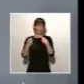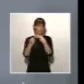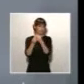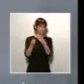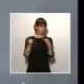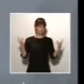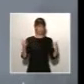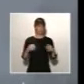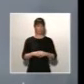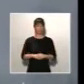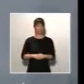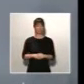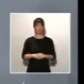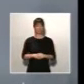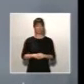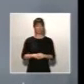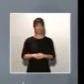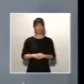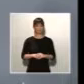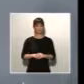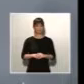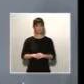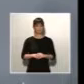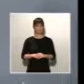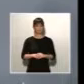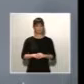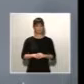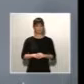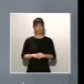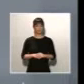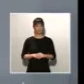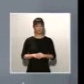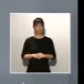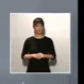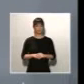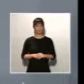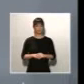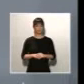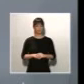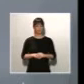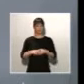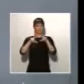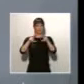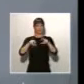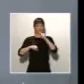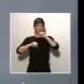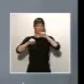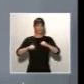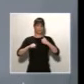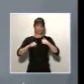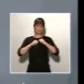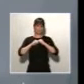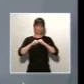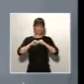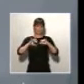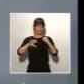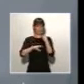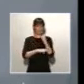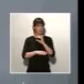estamos efectuando un importante despliegue para apoyar a las residencias de ancianos. Luego me referiré en concreto con esto.